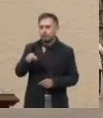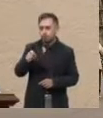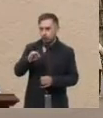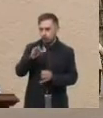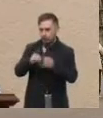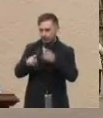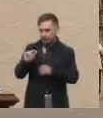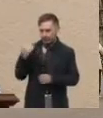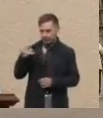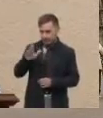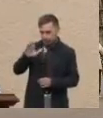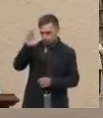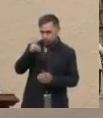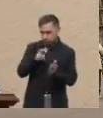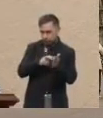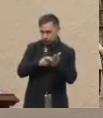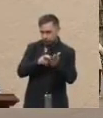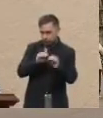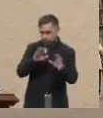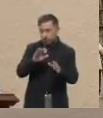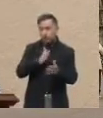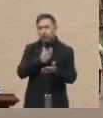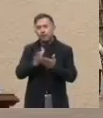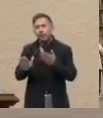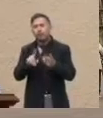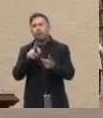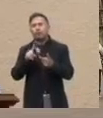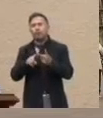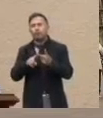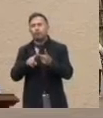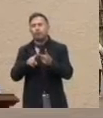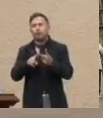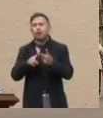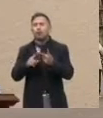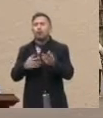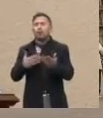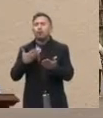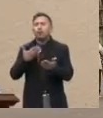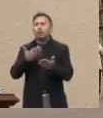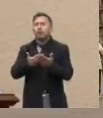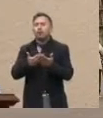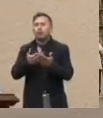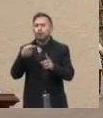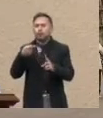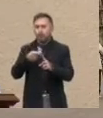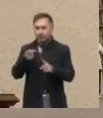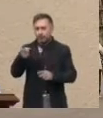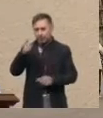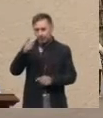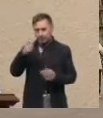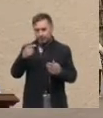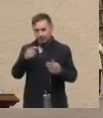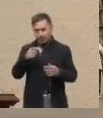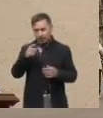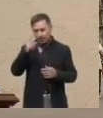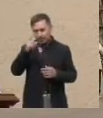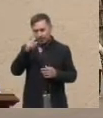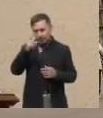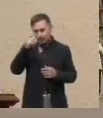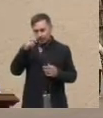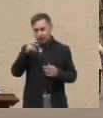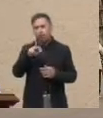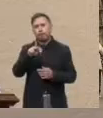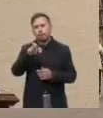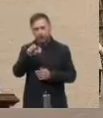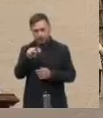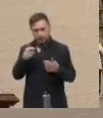intervención. Y luego, en lo particular, también las propuestas del señor representante de Encuentro Solidario, uno